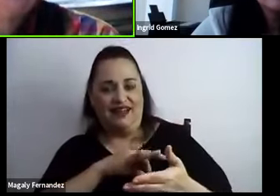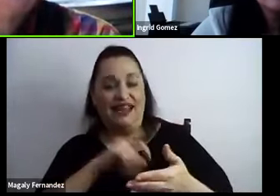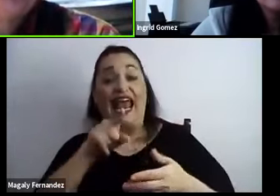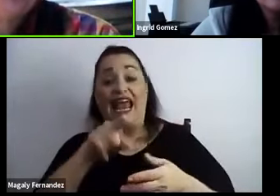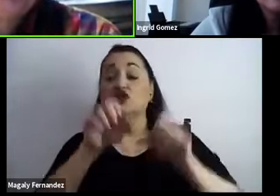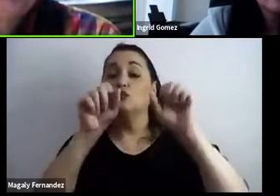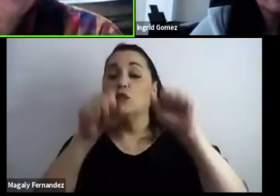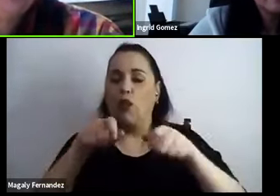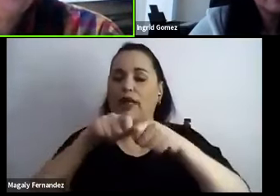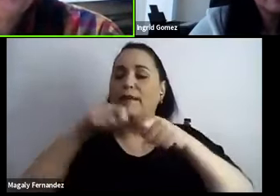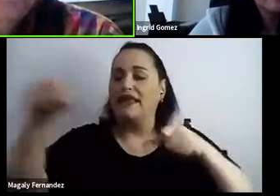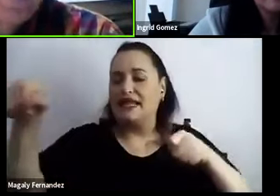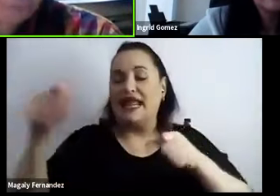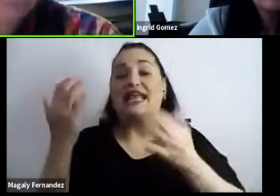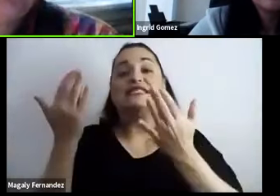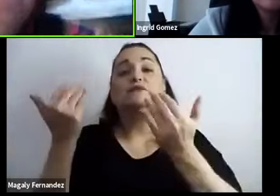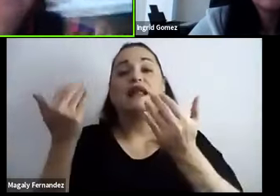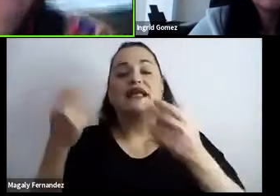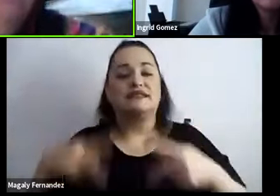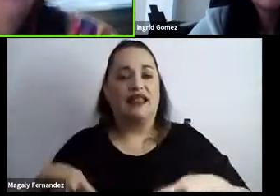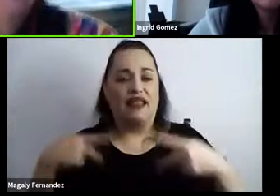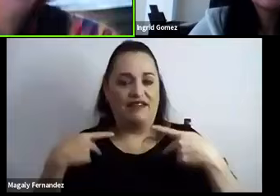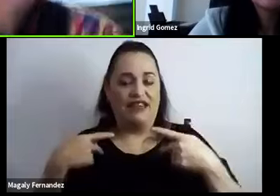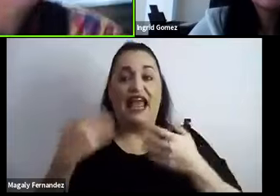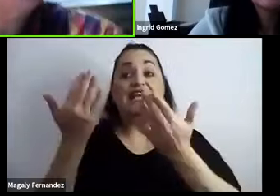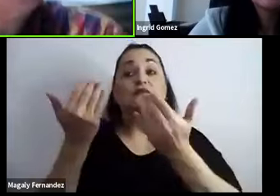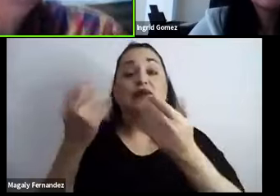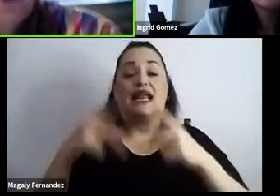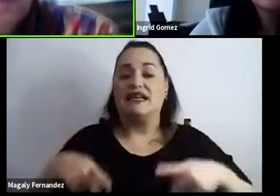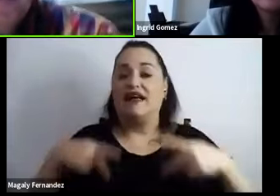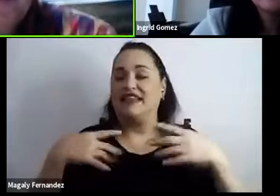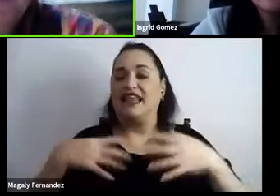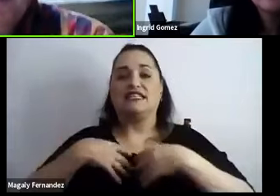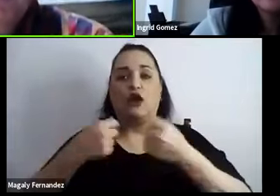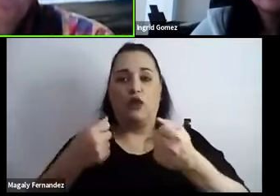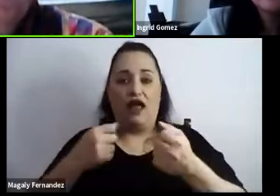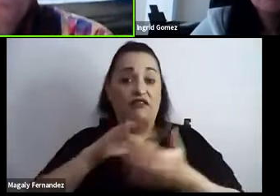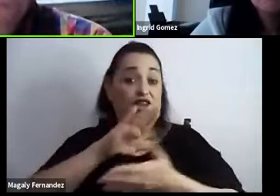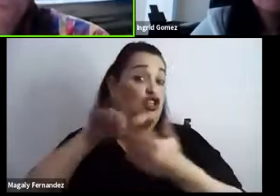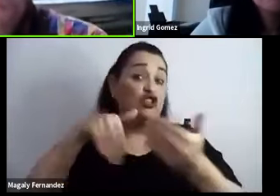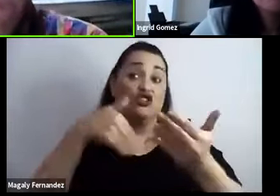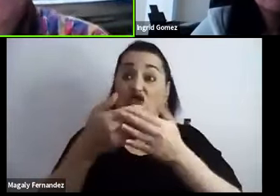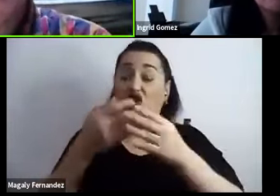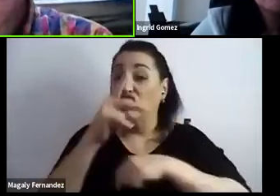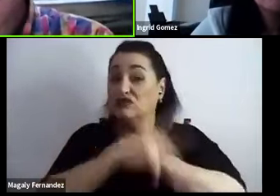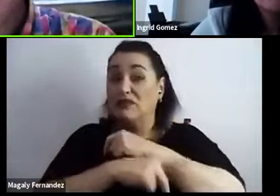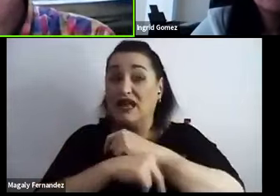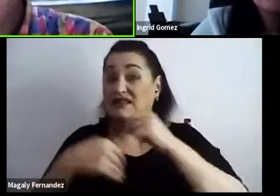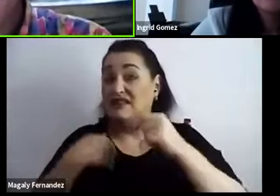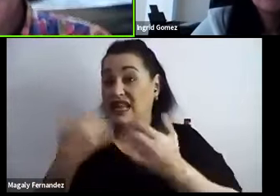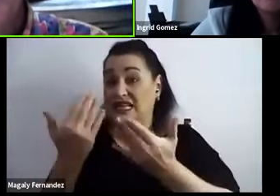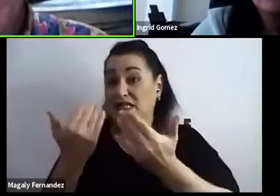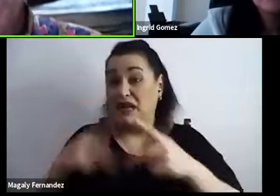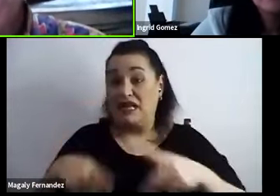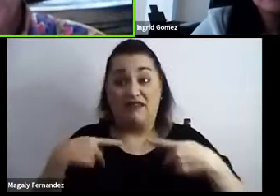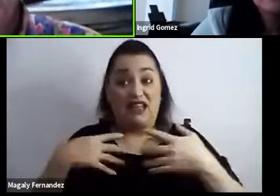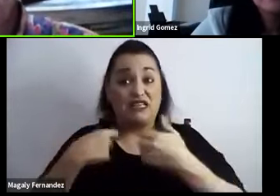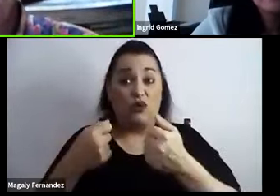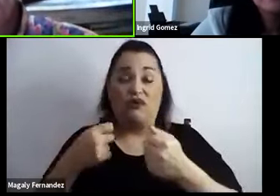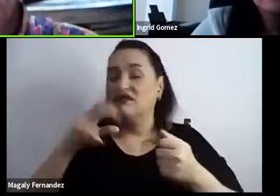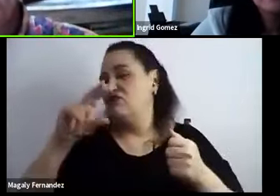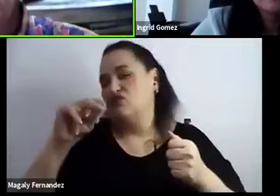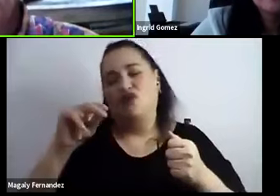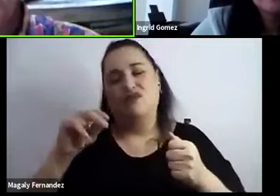puede medir por esperanza de vida y esperanza de vida saludable. No de todos los países tenemos esperanza de vida saludable y mucho